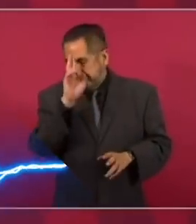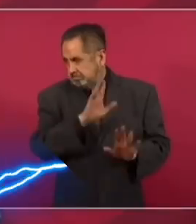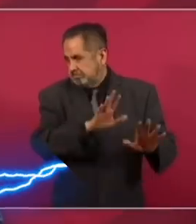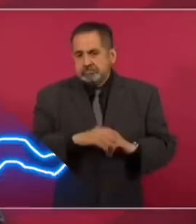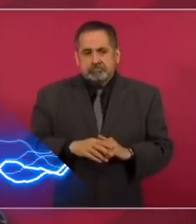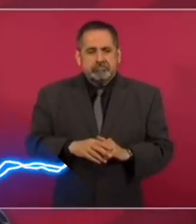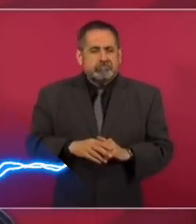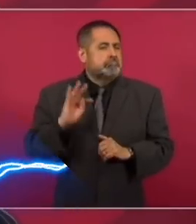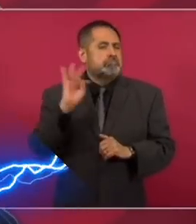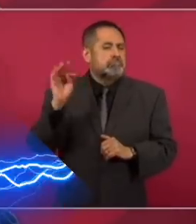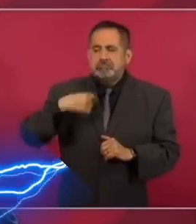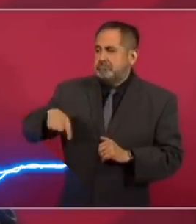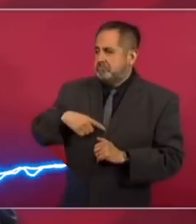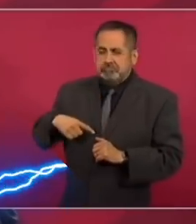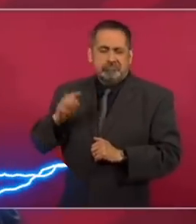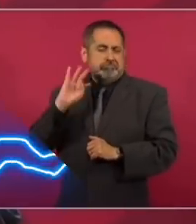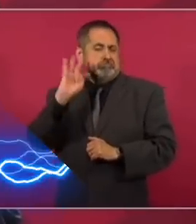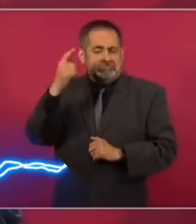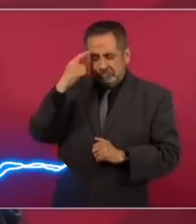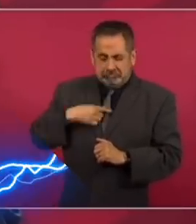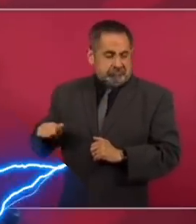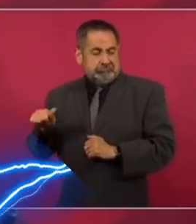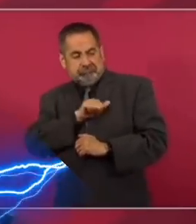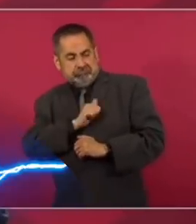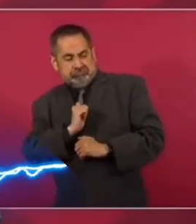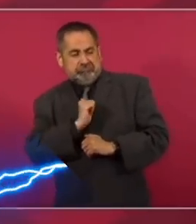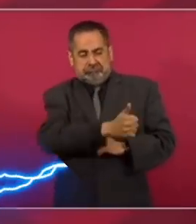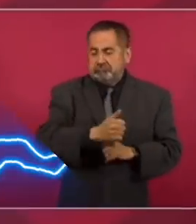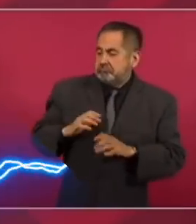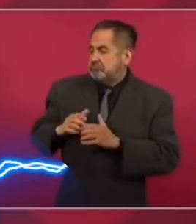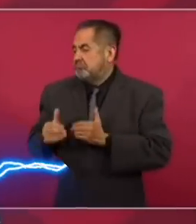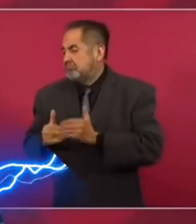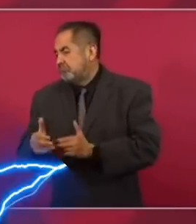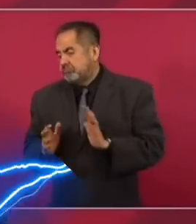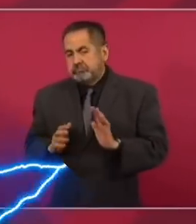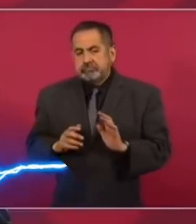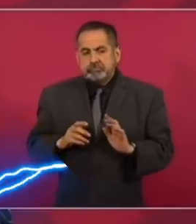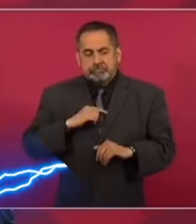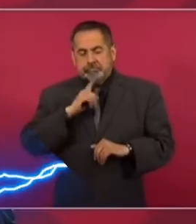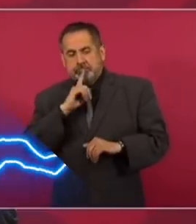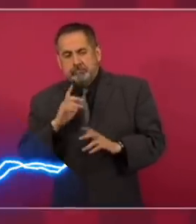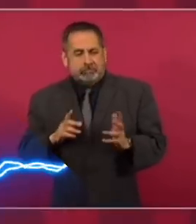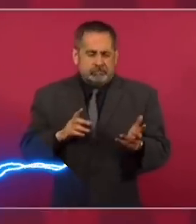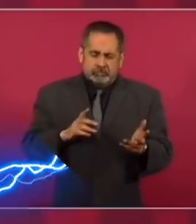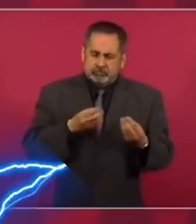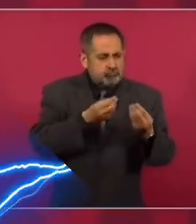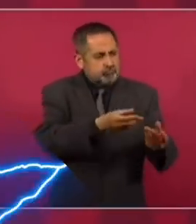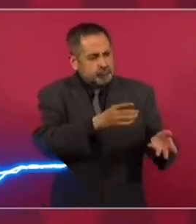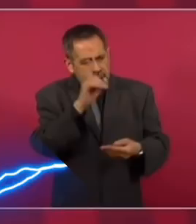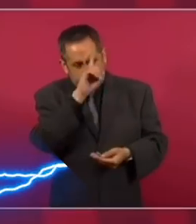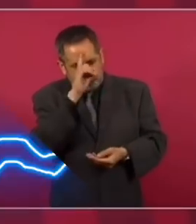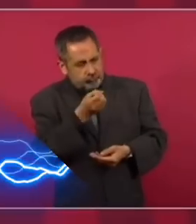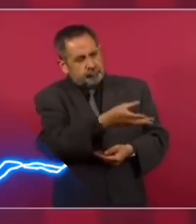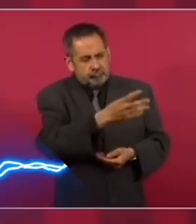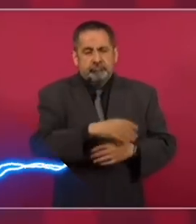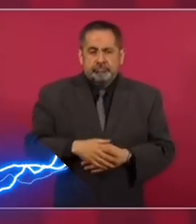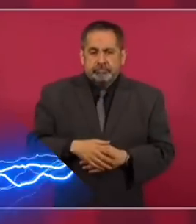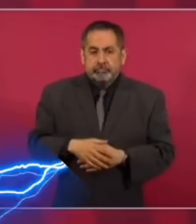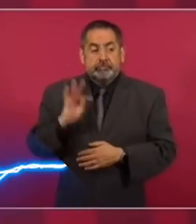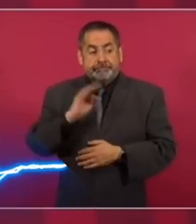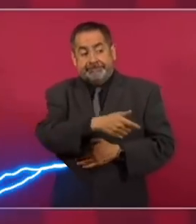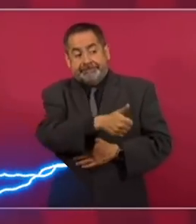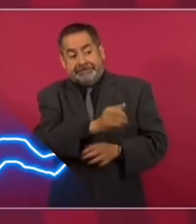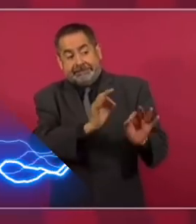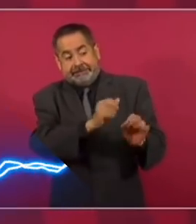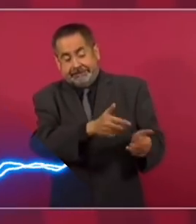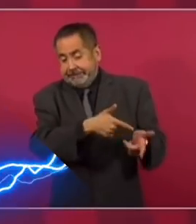si fuésemos egoístas y pensando nada más en que nosotros avancemos, hasta sería recomendable decirles, ahí la llevan, van